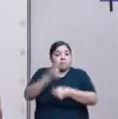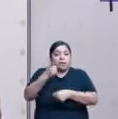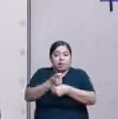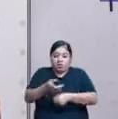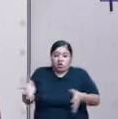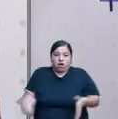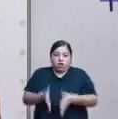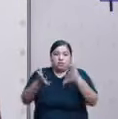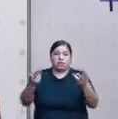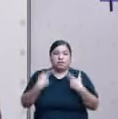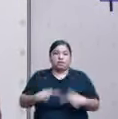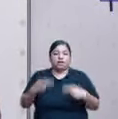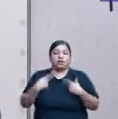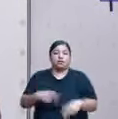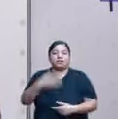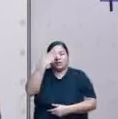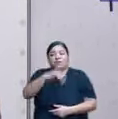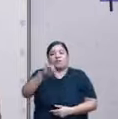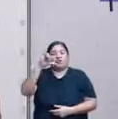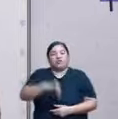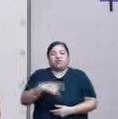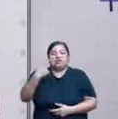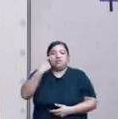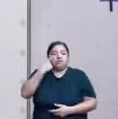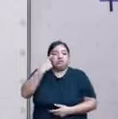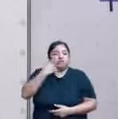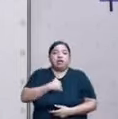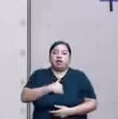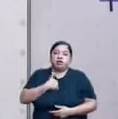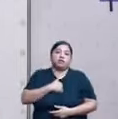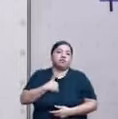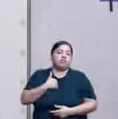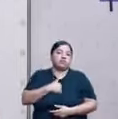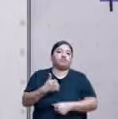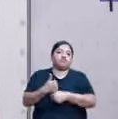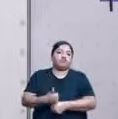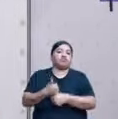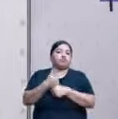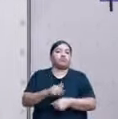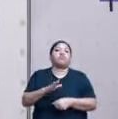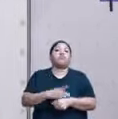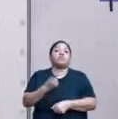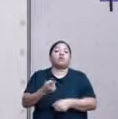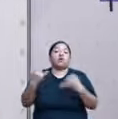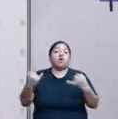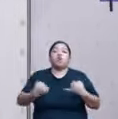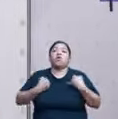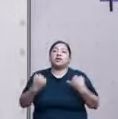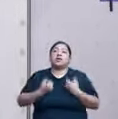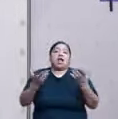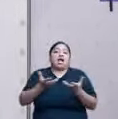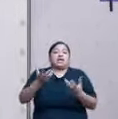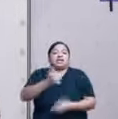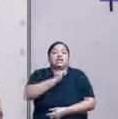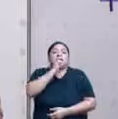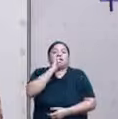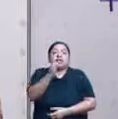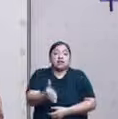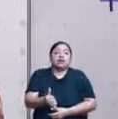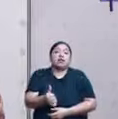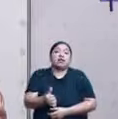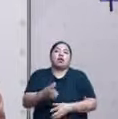hoy en día desafortunadamente está muy lacerado. Hoy nuestros jóvenes, por no tener algo que hacer, sobre todo que tenemos que apostarle